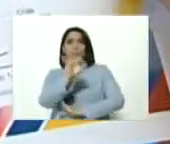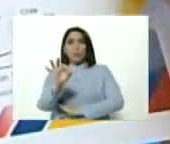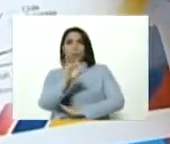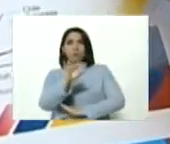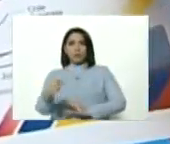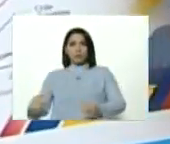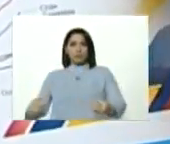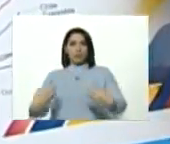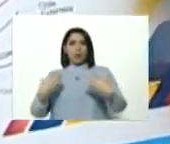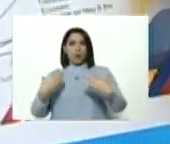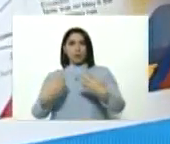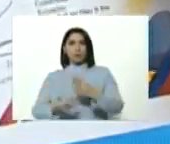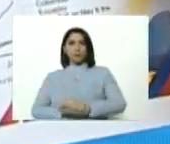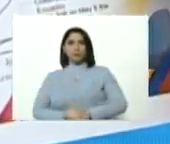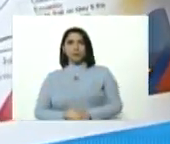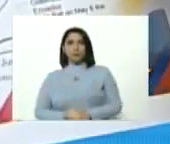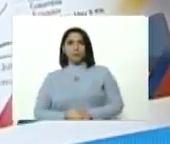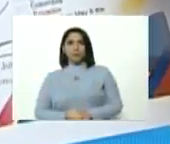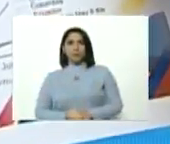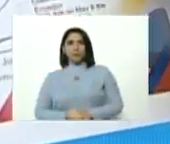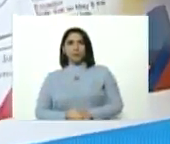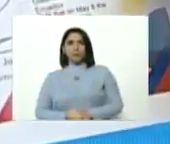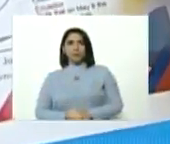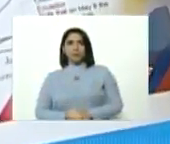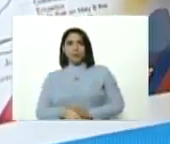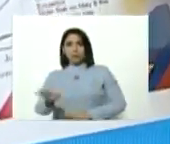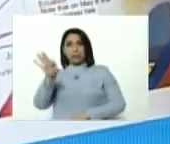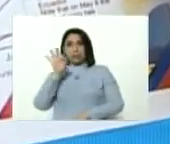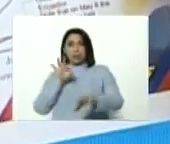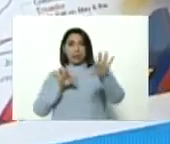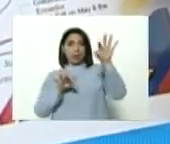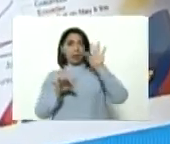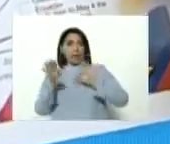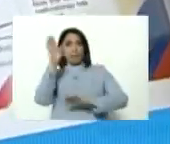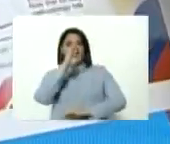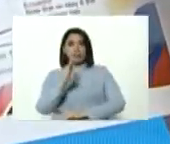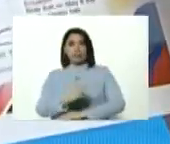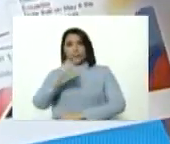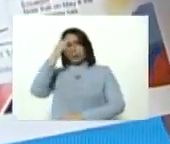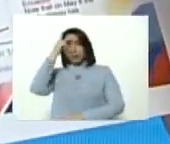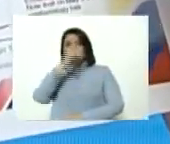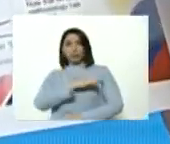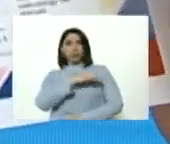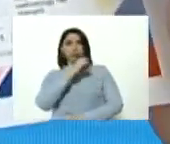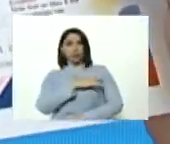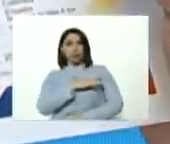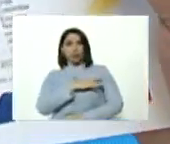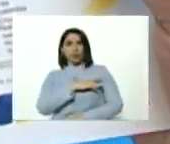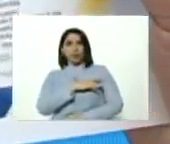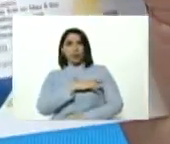65% de todos los casos. Si tomamos Brasil, Perú, Chile, Ecuador y Colombia, suman el